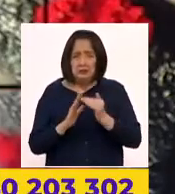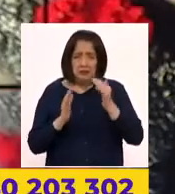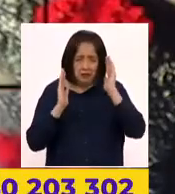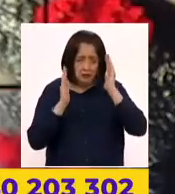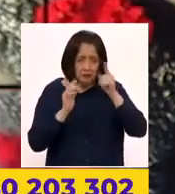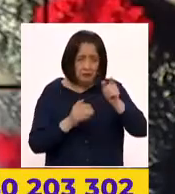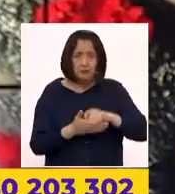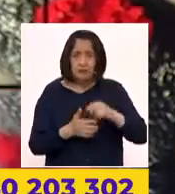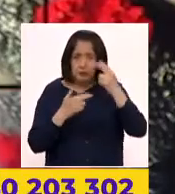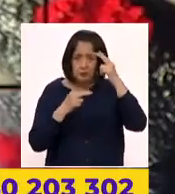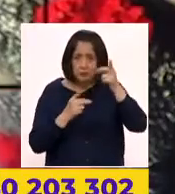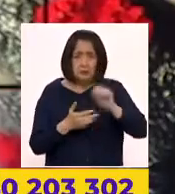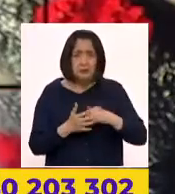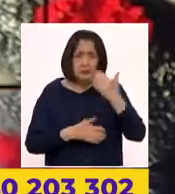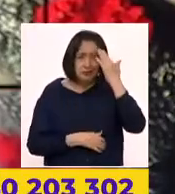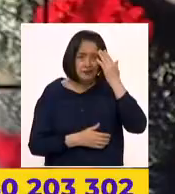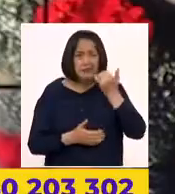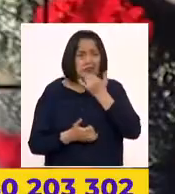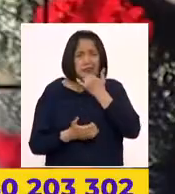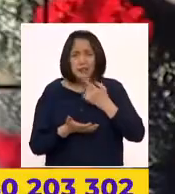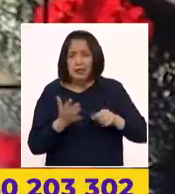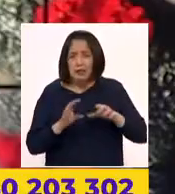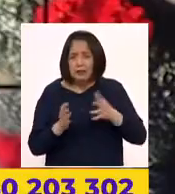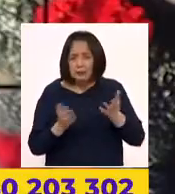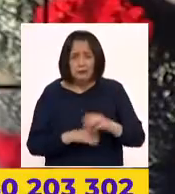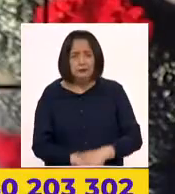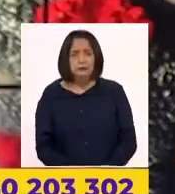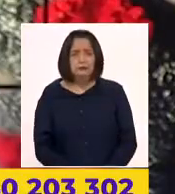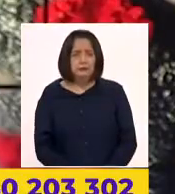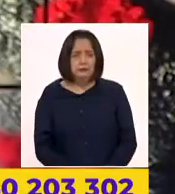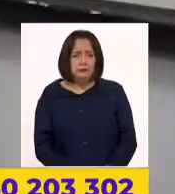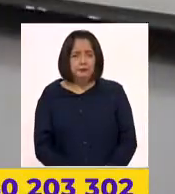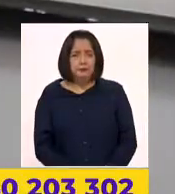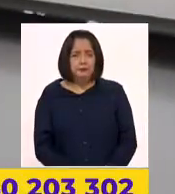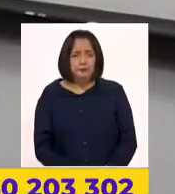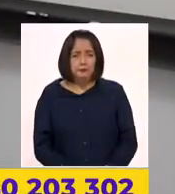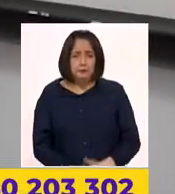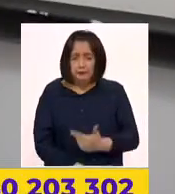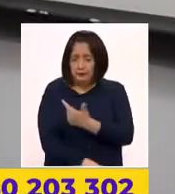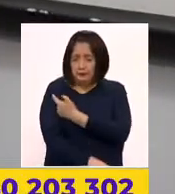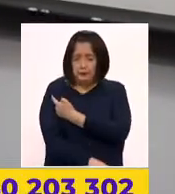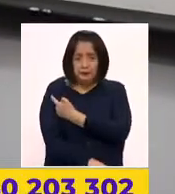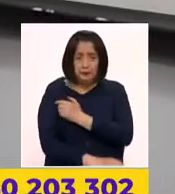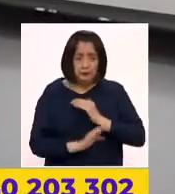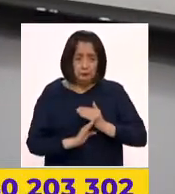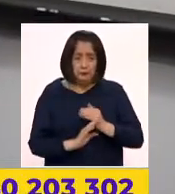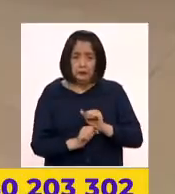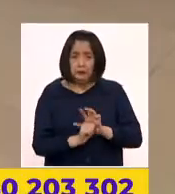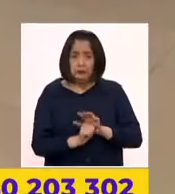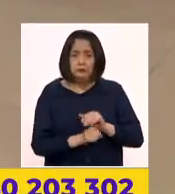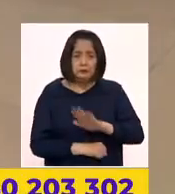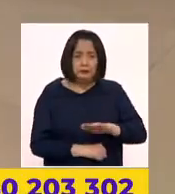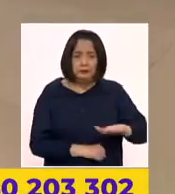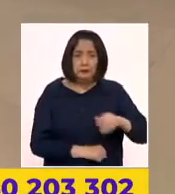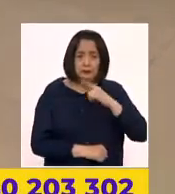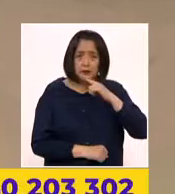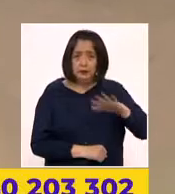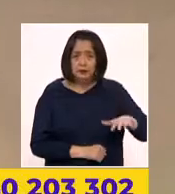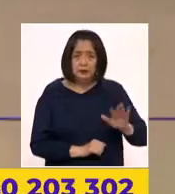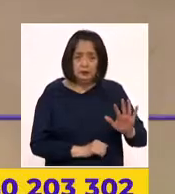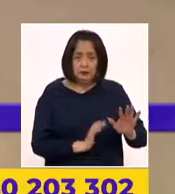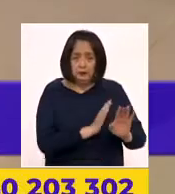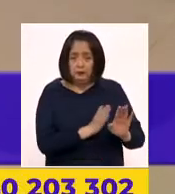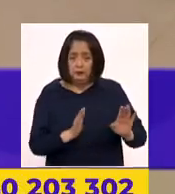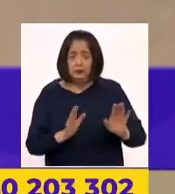mucha atención a la siguiente nota para saber qué hacer en estos casos. La vacunación contra el coronavirus en niños y niñas de 5